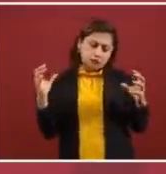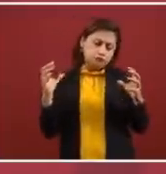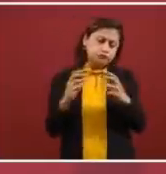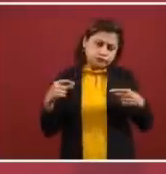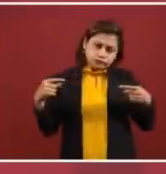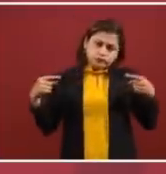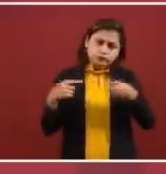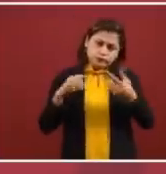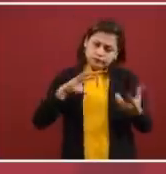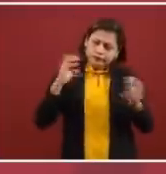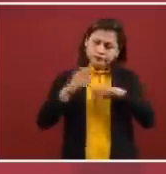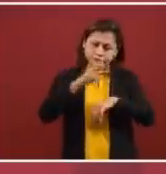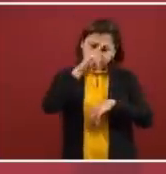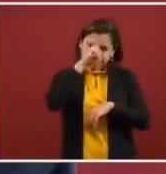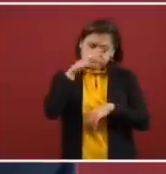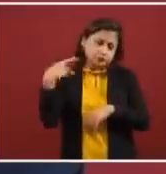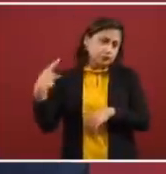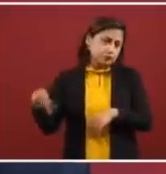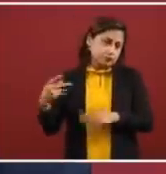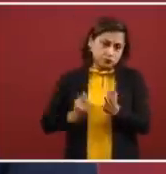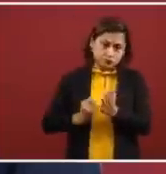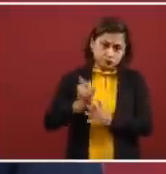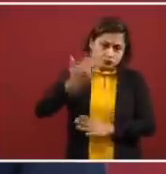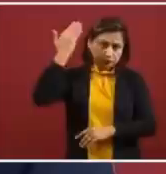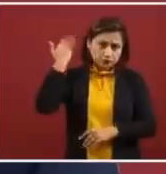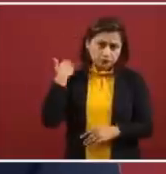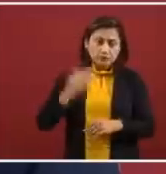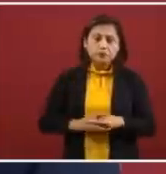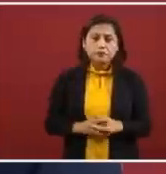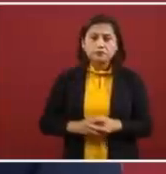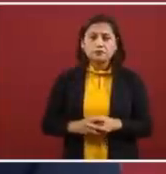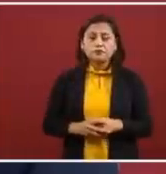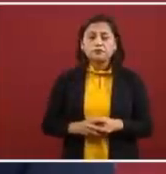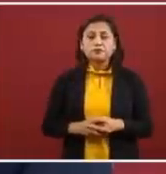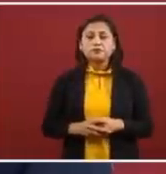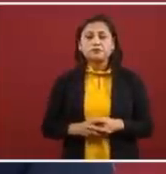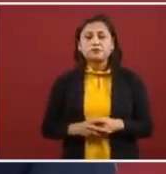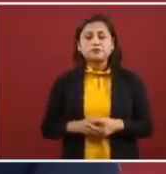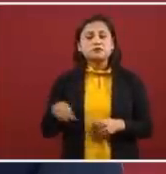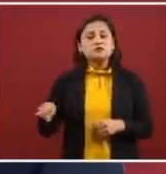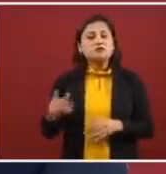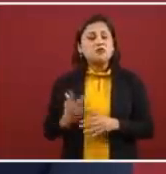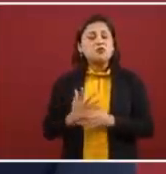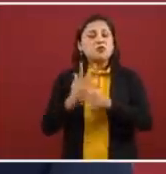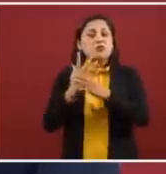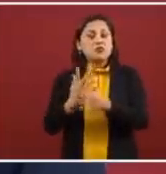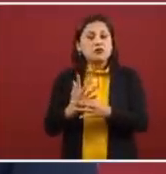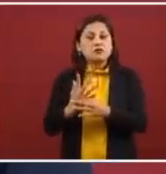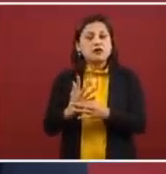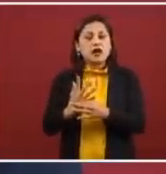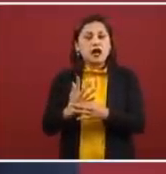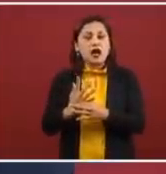violencia para supuestamente garantizar la paz y la tranquilidad